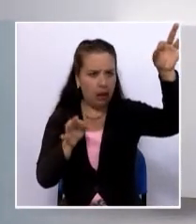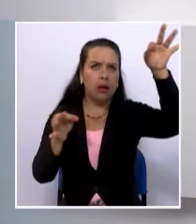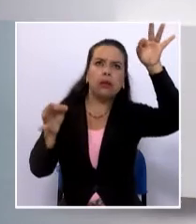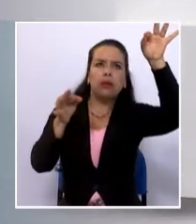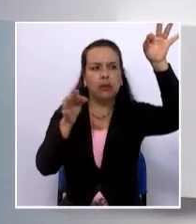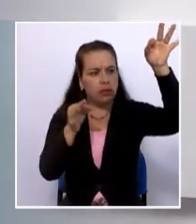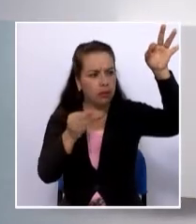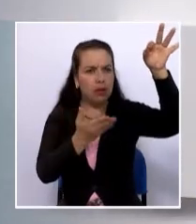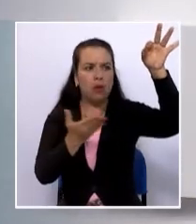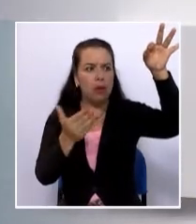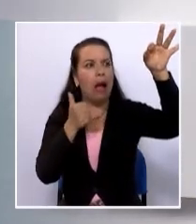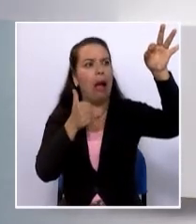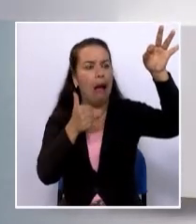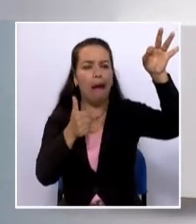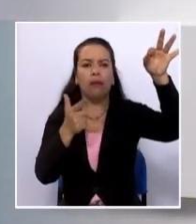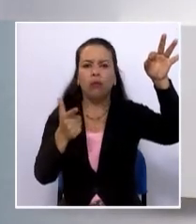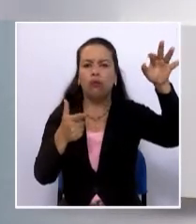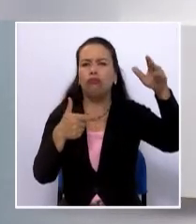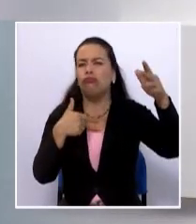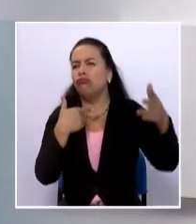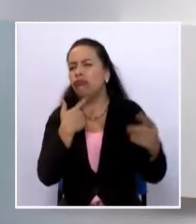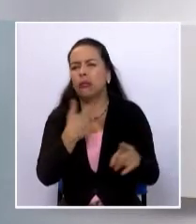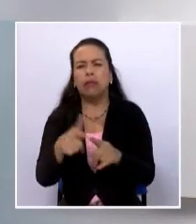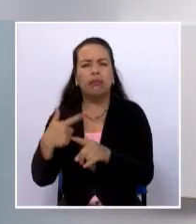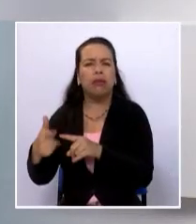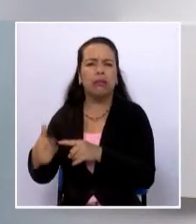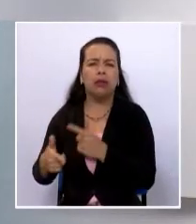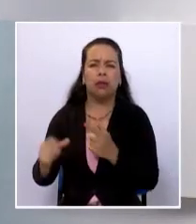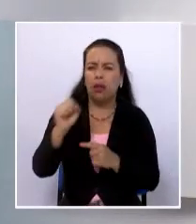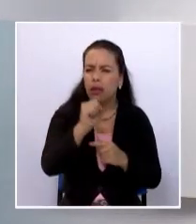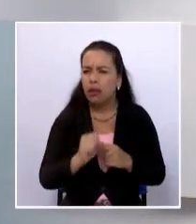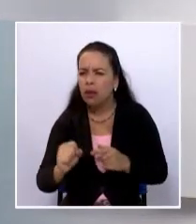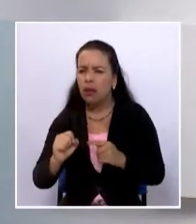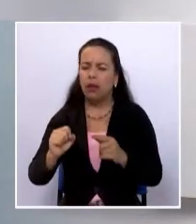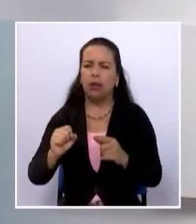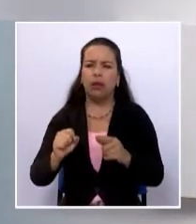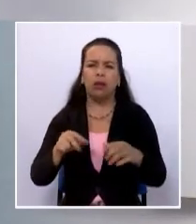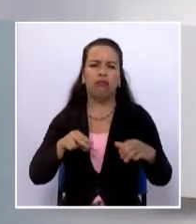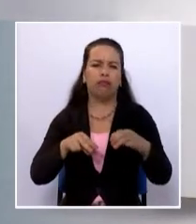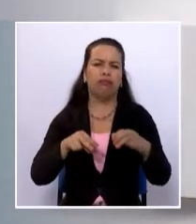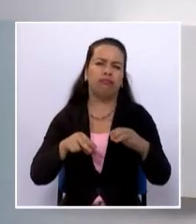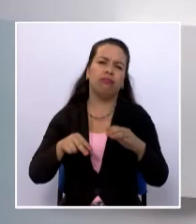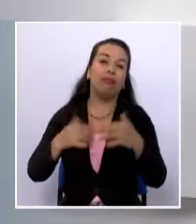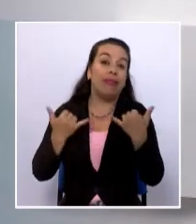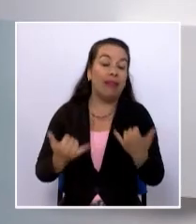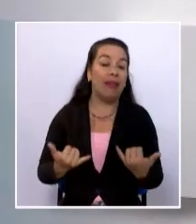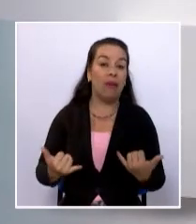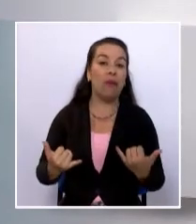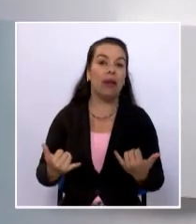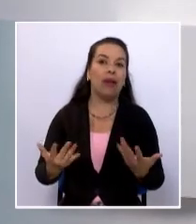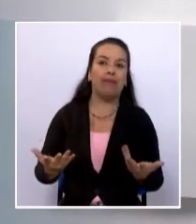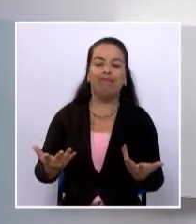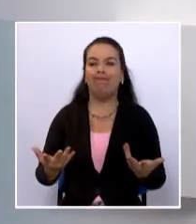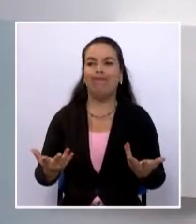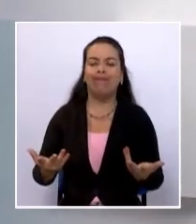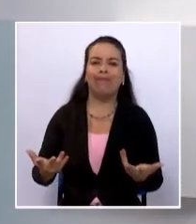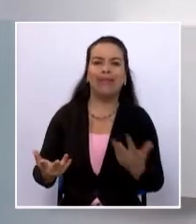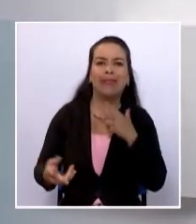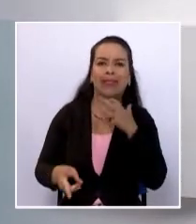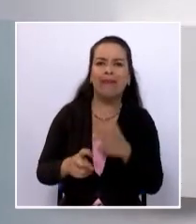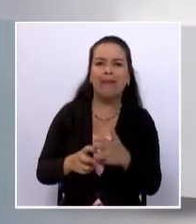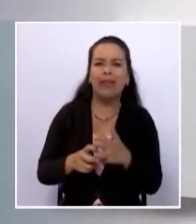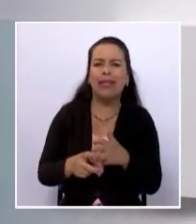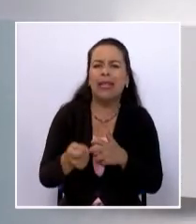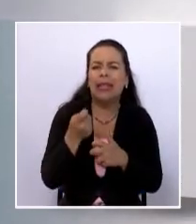algunas densidades de las de las tejidos blandos pero nos dejaba sin poder ver el detalle